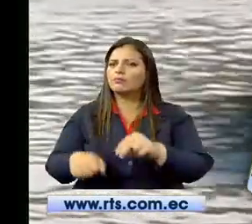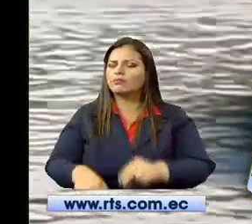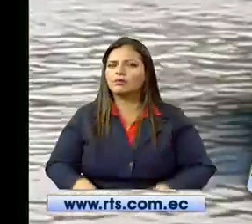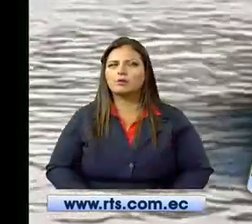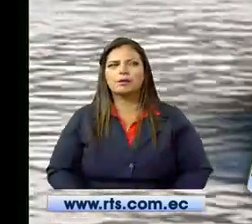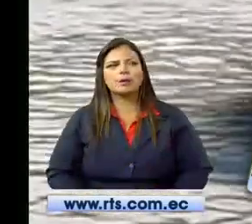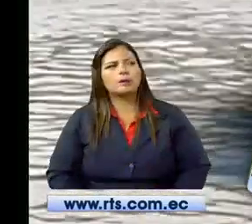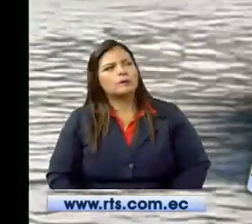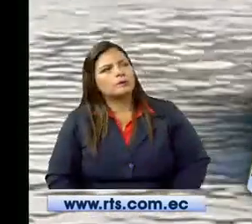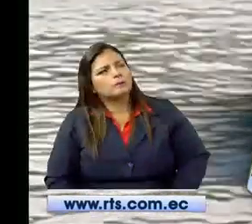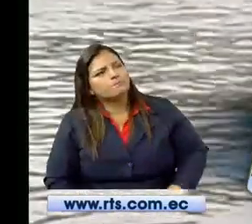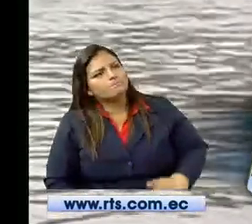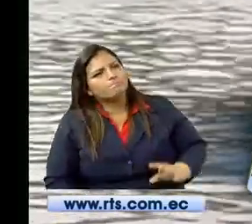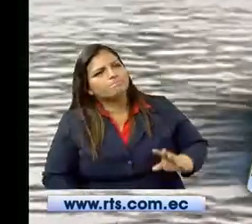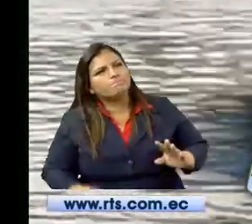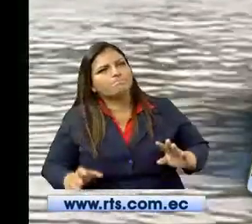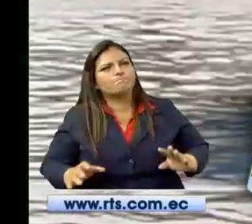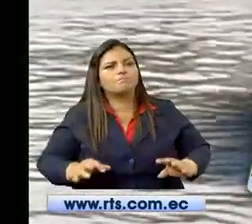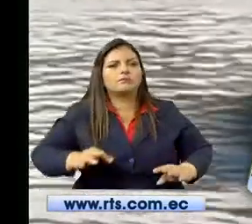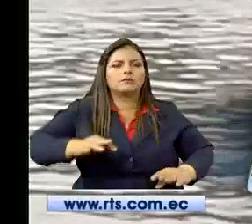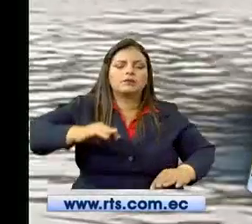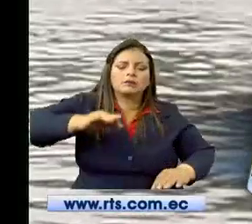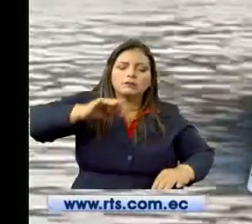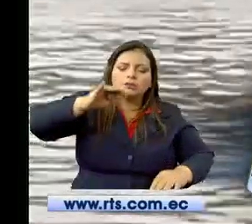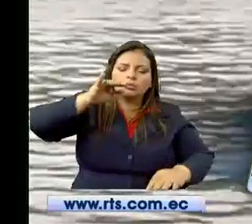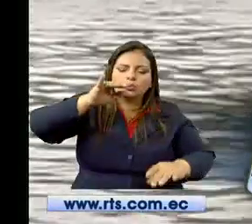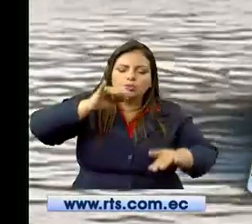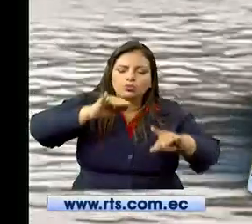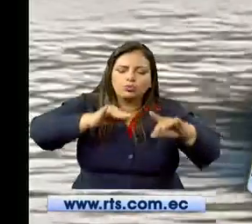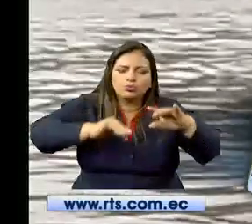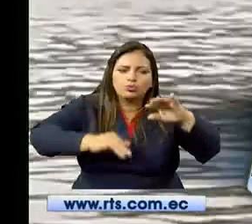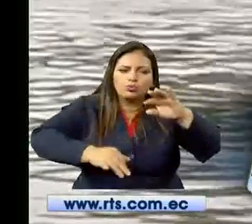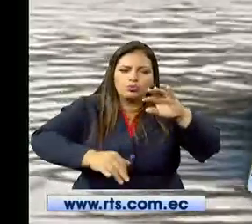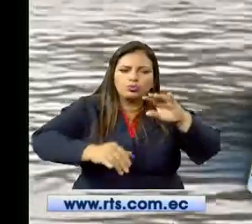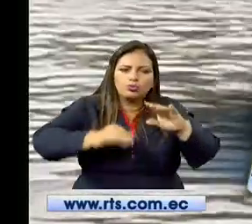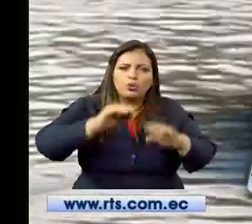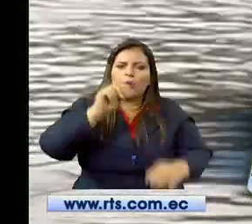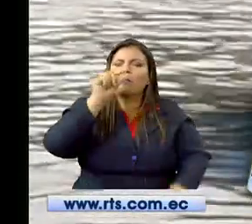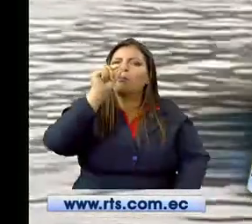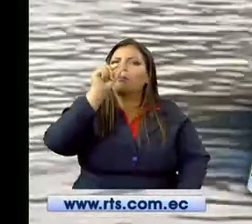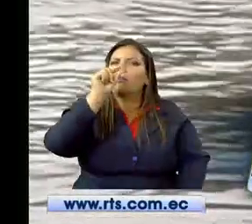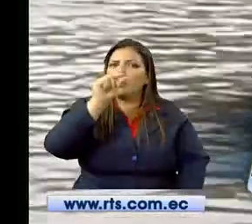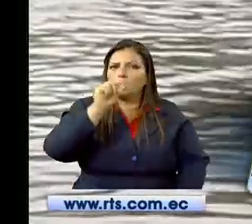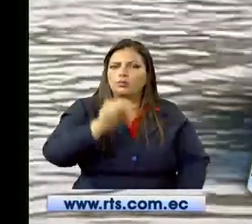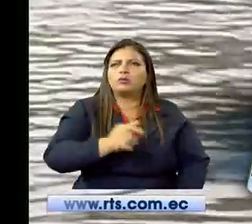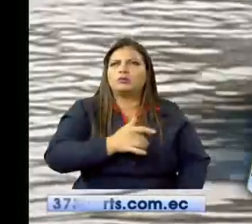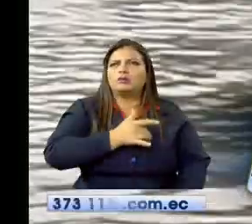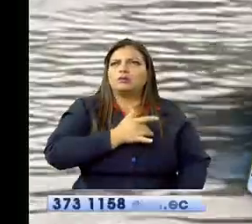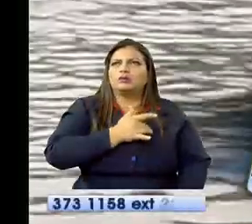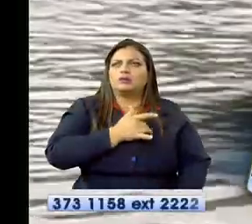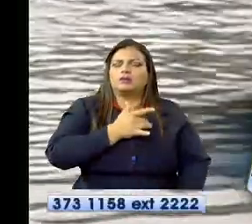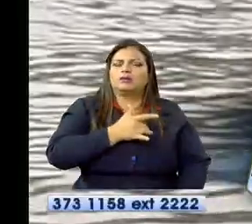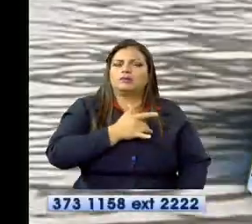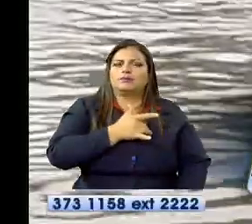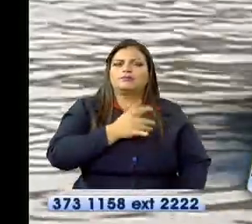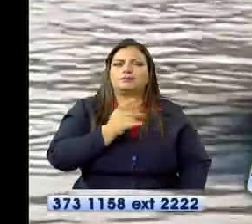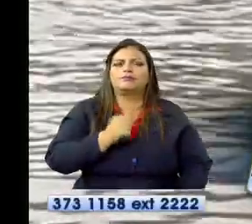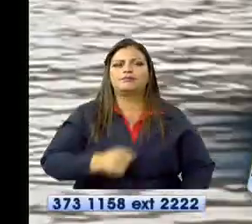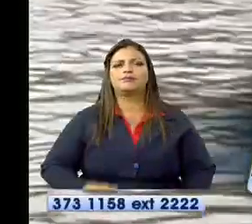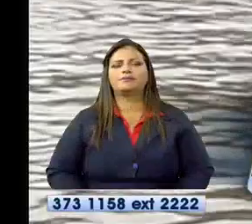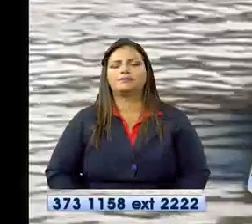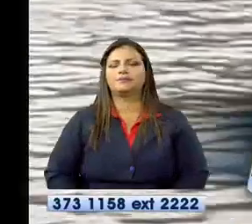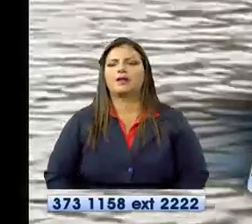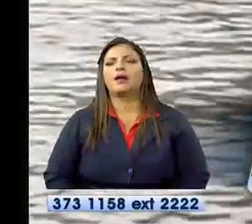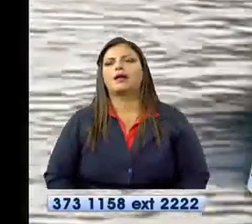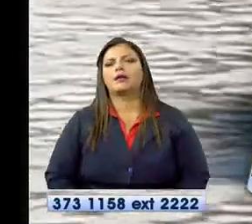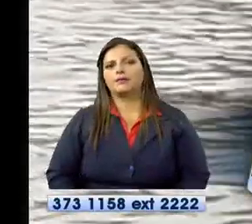Mira, hay una garúa imperceptible. Muy pequeña. Muy imperceptible, pero todavía se mantiene. O sea, bueno, ojalá no siga lloviendo, porque ahí sí